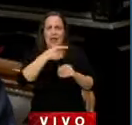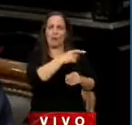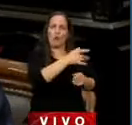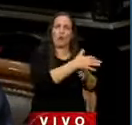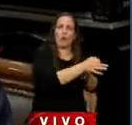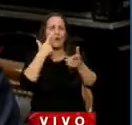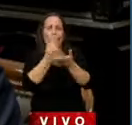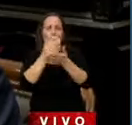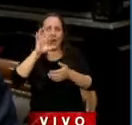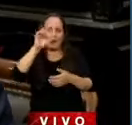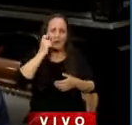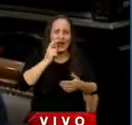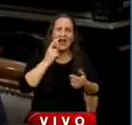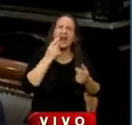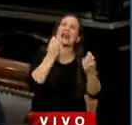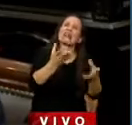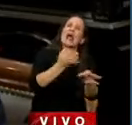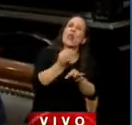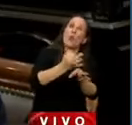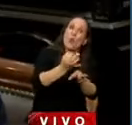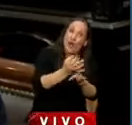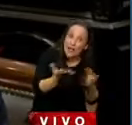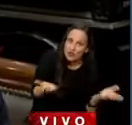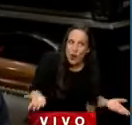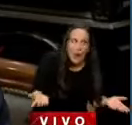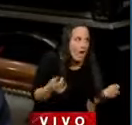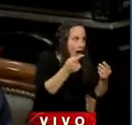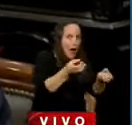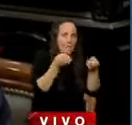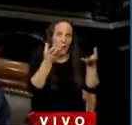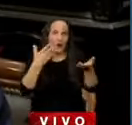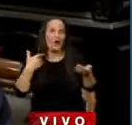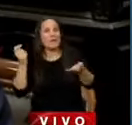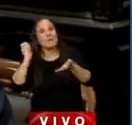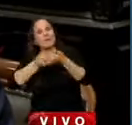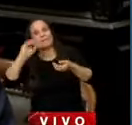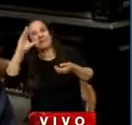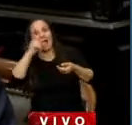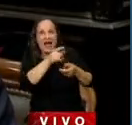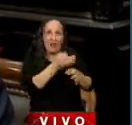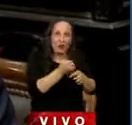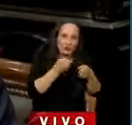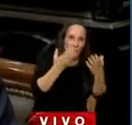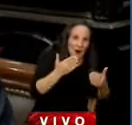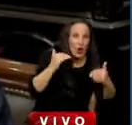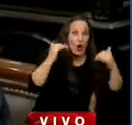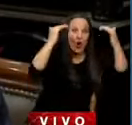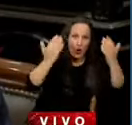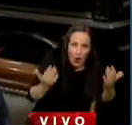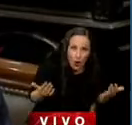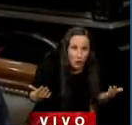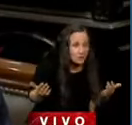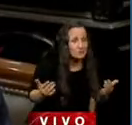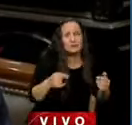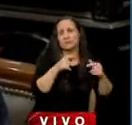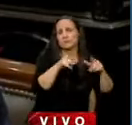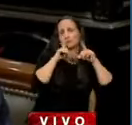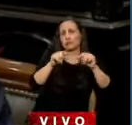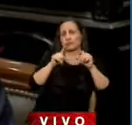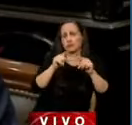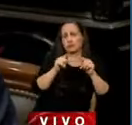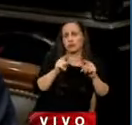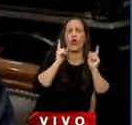menos especialistas. Si la educación de sus hijos ha mejorado 12 veces, cuando persiste el reclamo salarial de